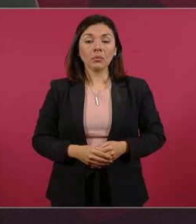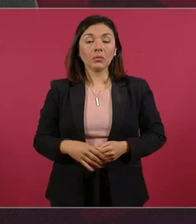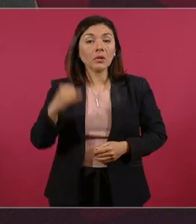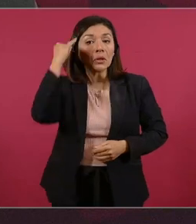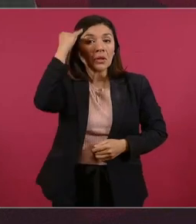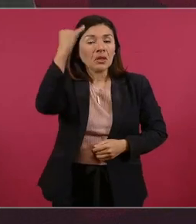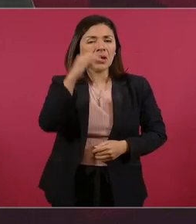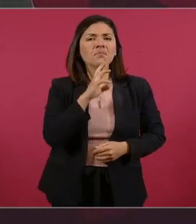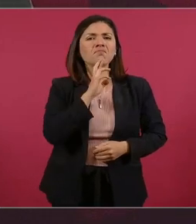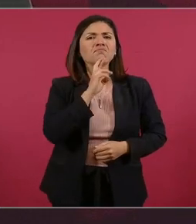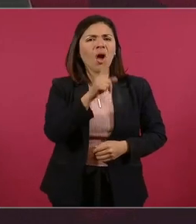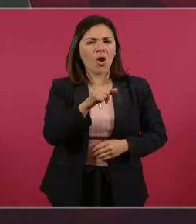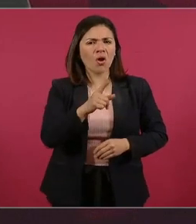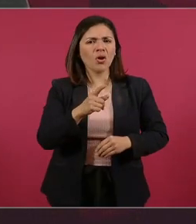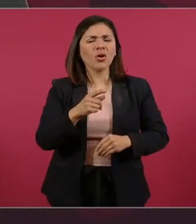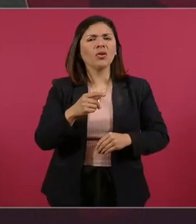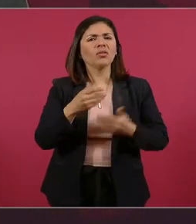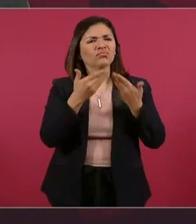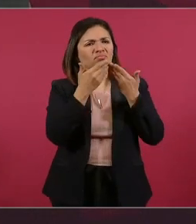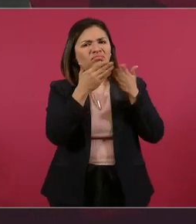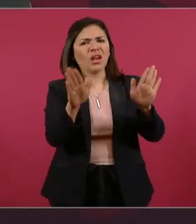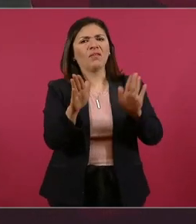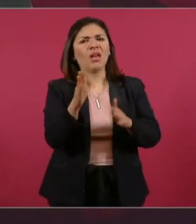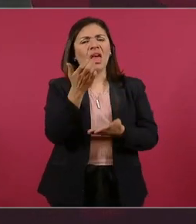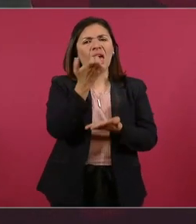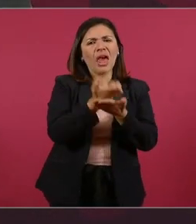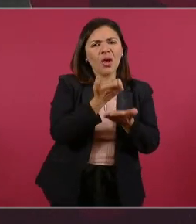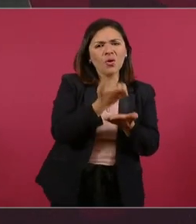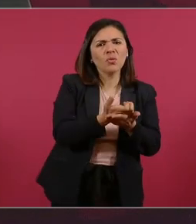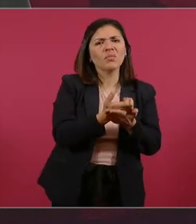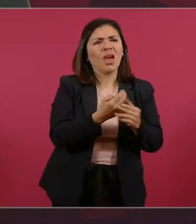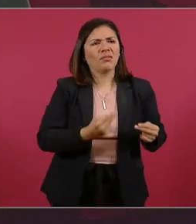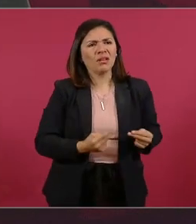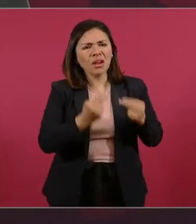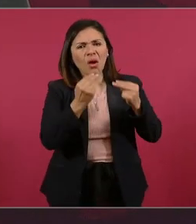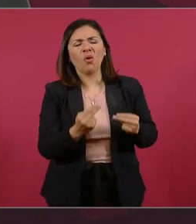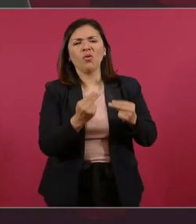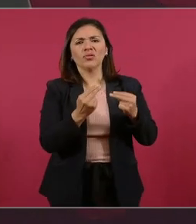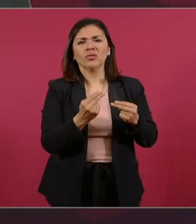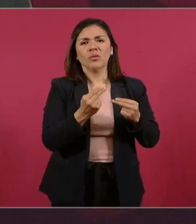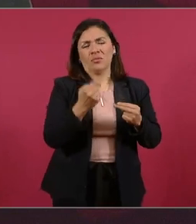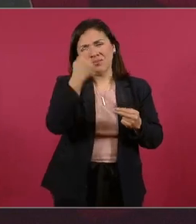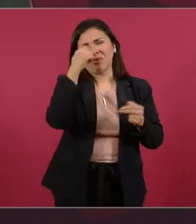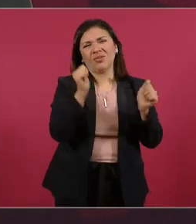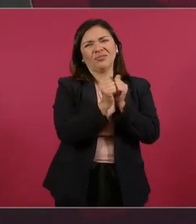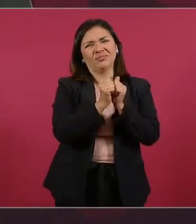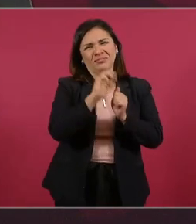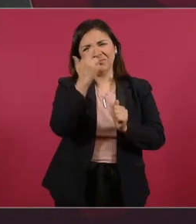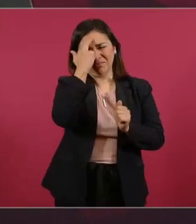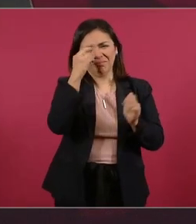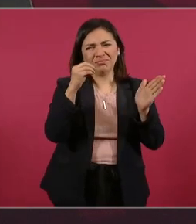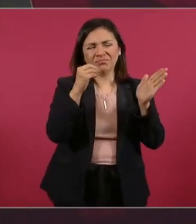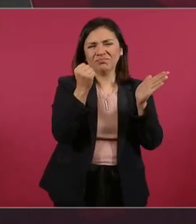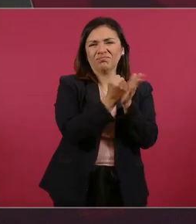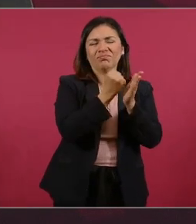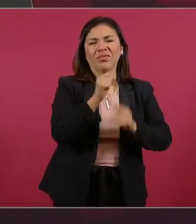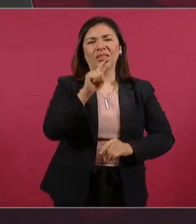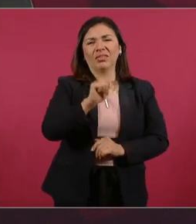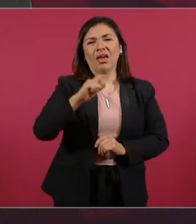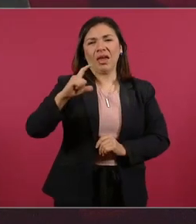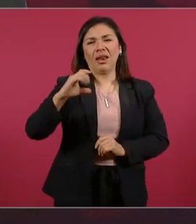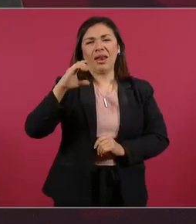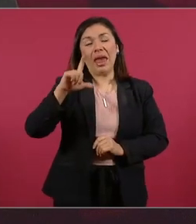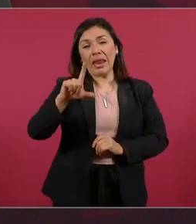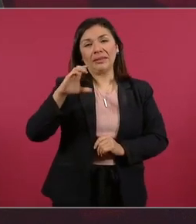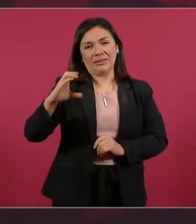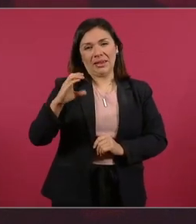la economía, se abrió el mercado con el Tratado de Libre Comercio en aquel entonces,